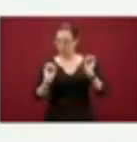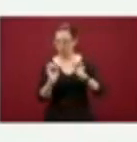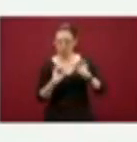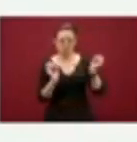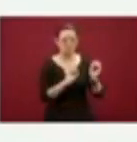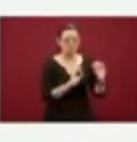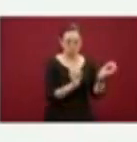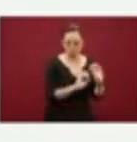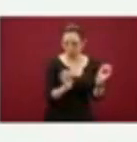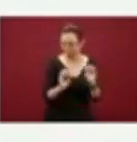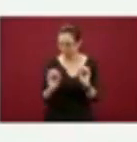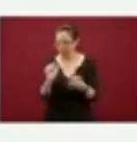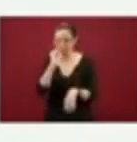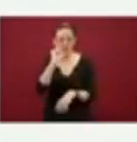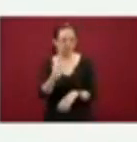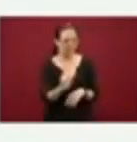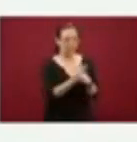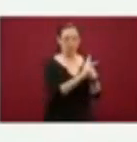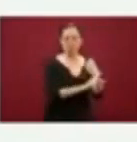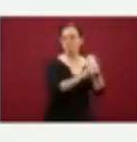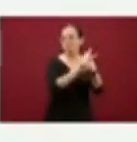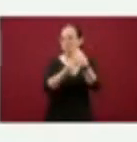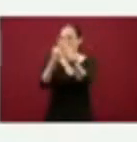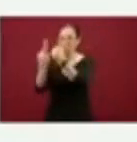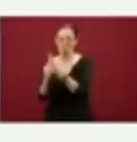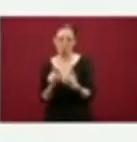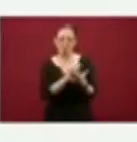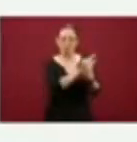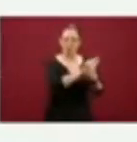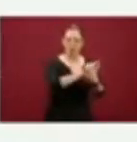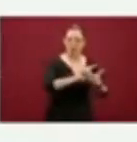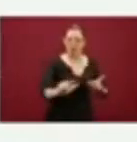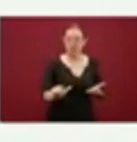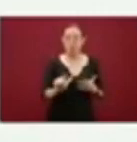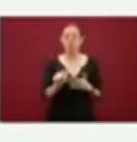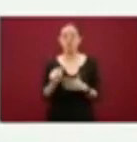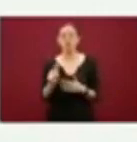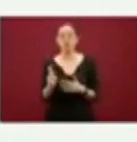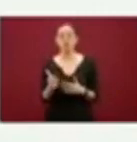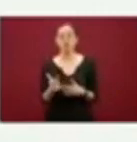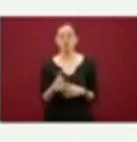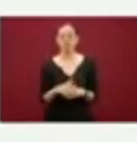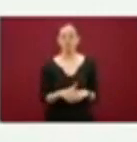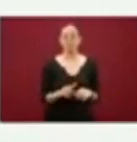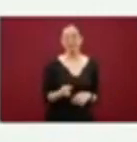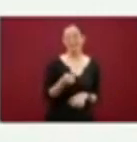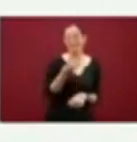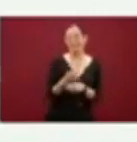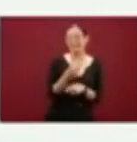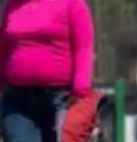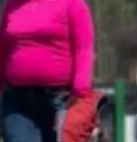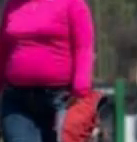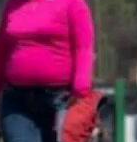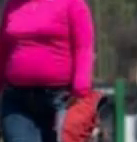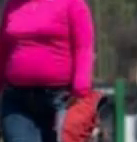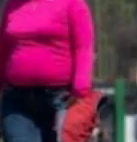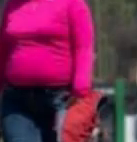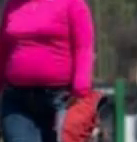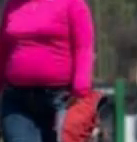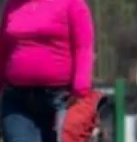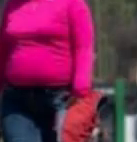voy a recordar que la OMS había felicitado a México por cómo estaba llevando pues esta situación. Eso también hay que